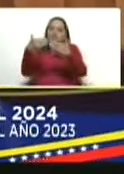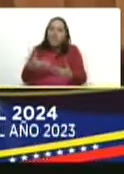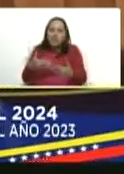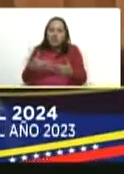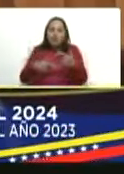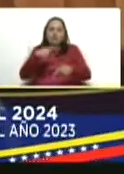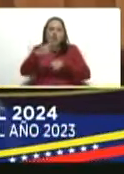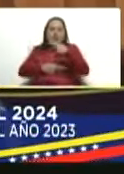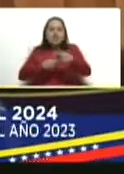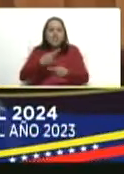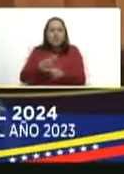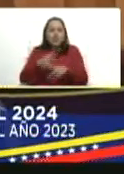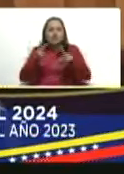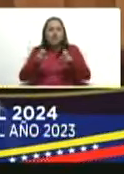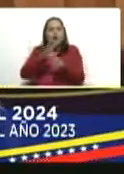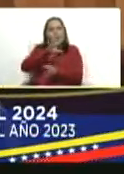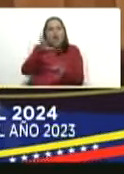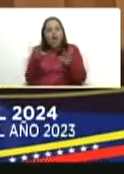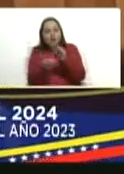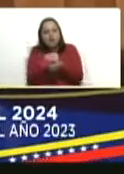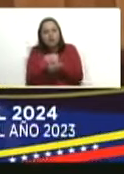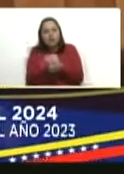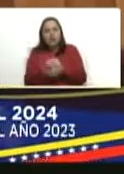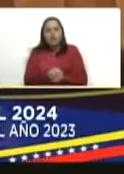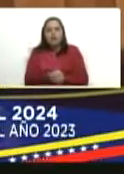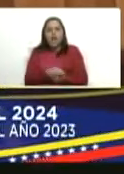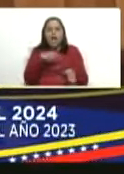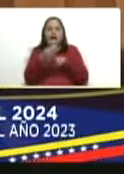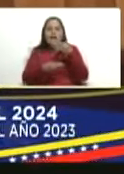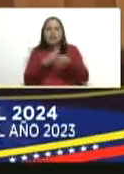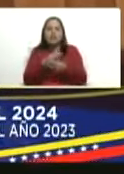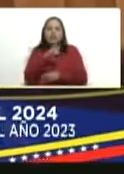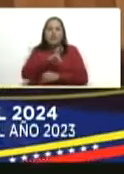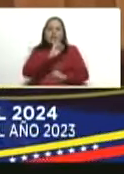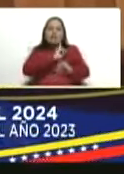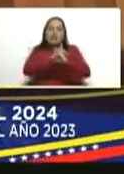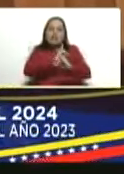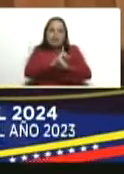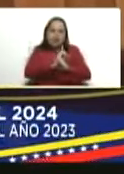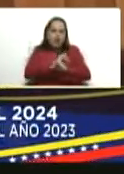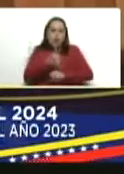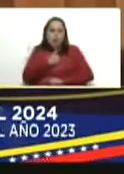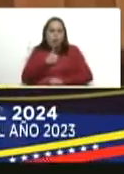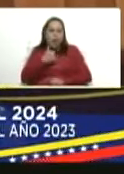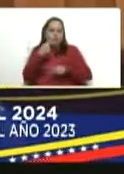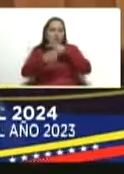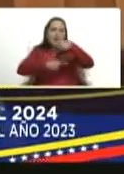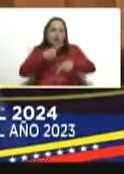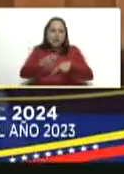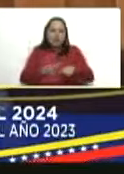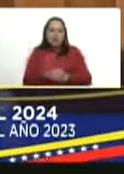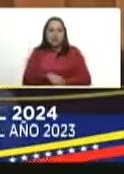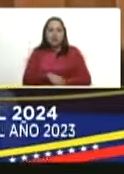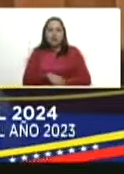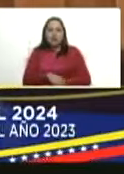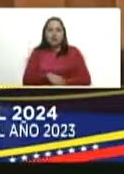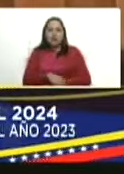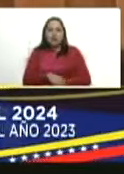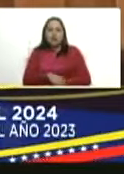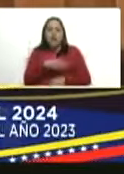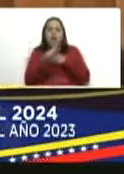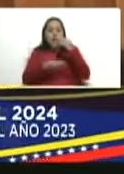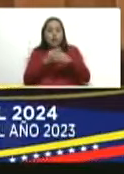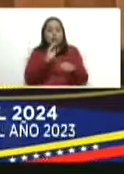un proceso de modernización para automatizar definitivamente todos los procesos con las garantías legales